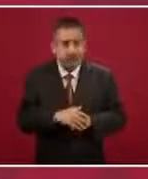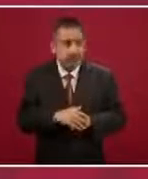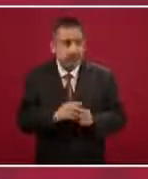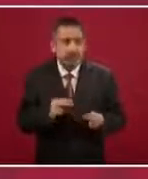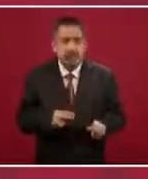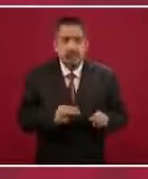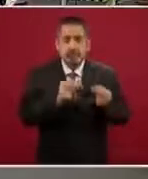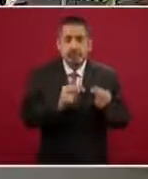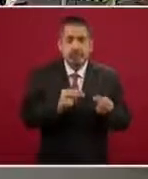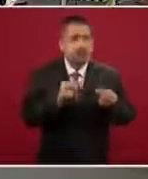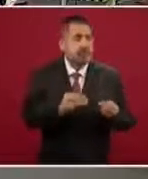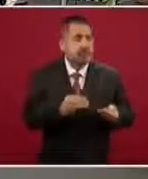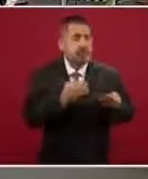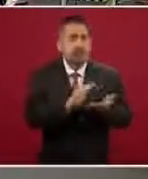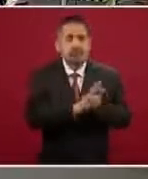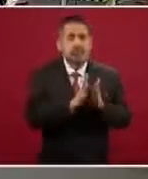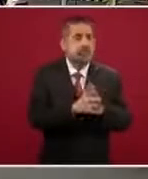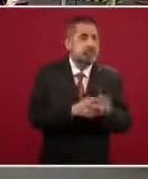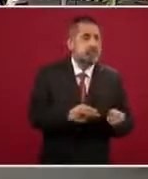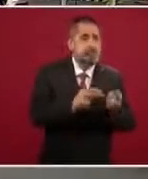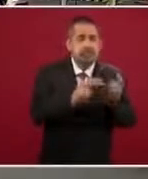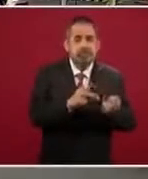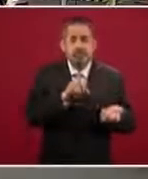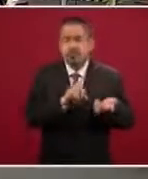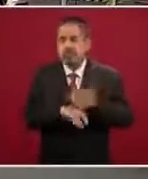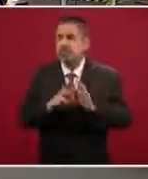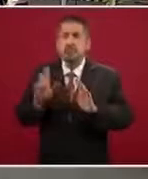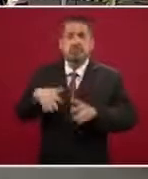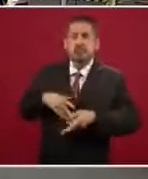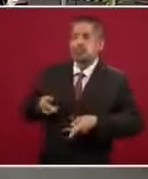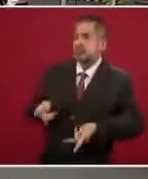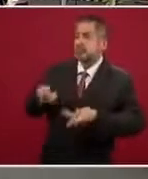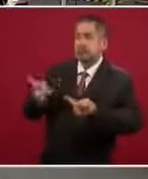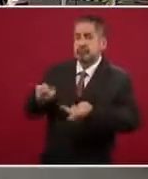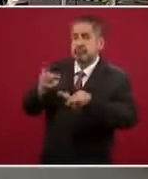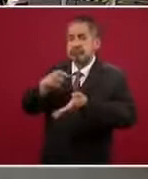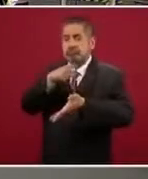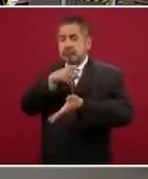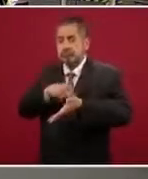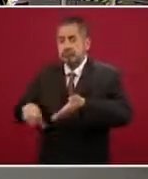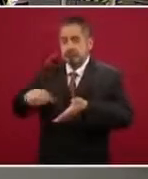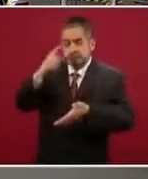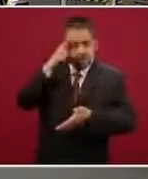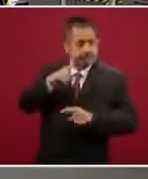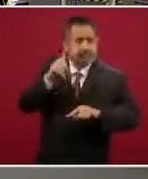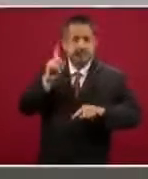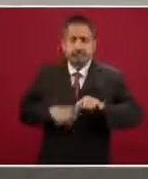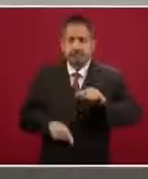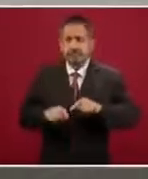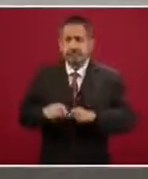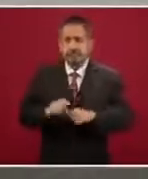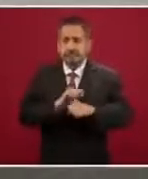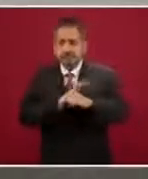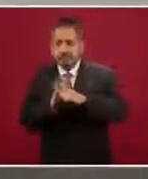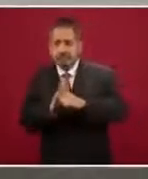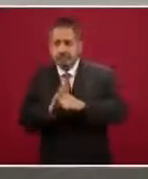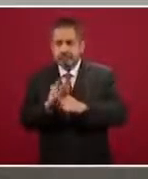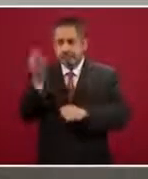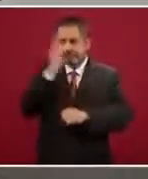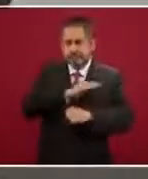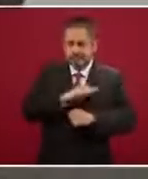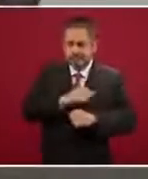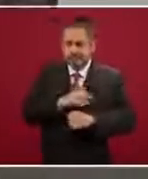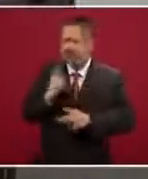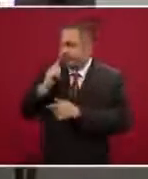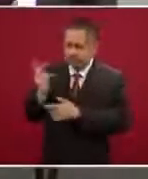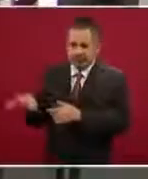mercaderes, ¿no?, hablando de equipos para el coronavirus, ¿no?, charlatanes. A ver, ¿por qué no hablas